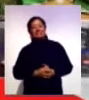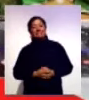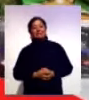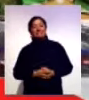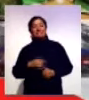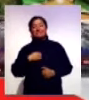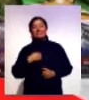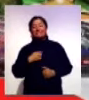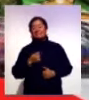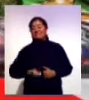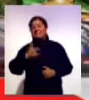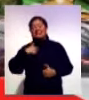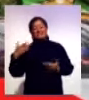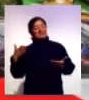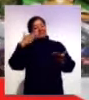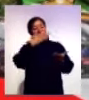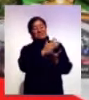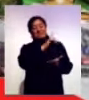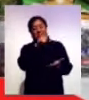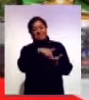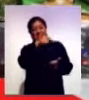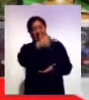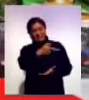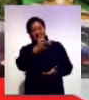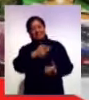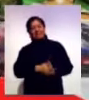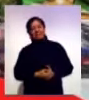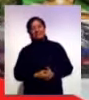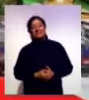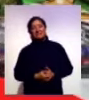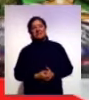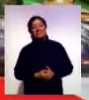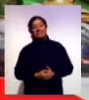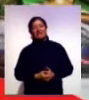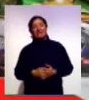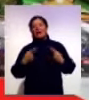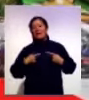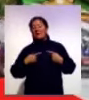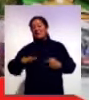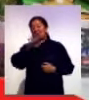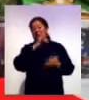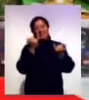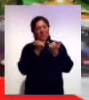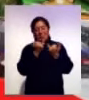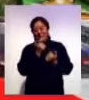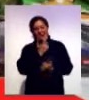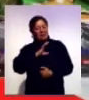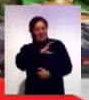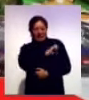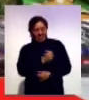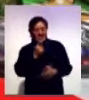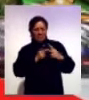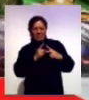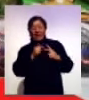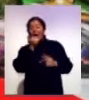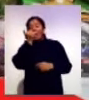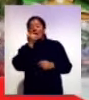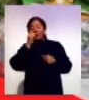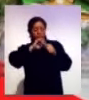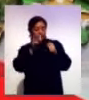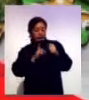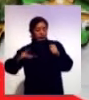pues lugares, o sea, pues lugares, a la gente que le gustan las matemáticas, alumnos de todo el país, y eso es algo